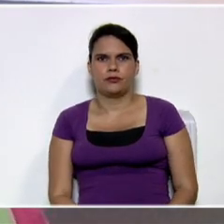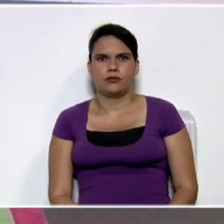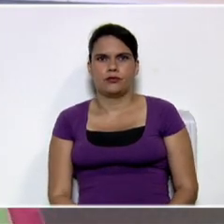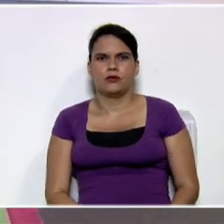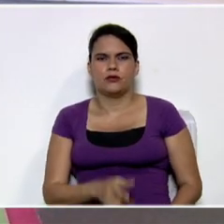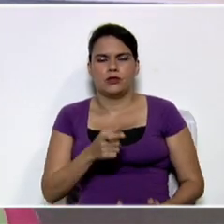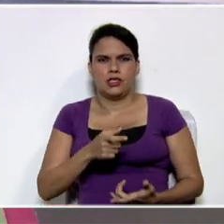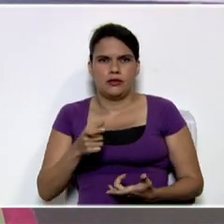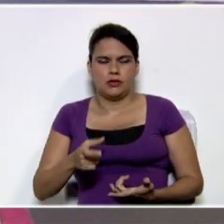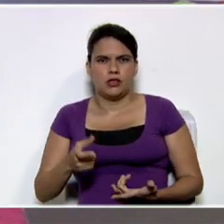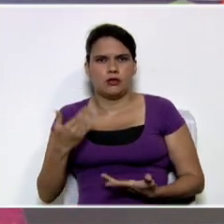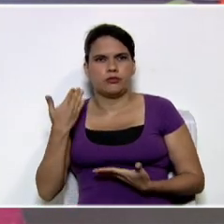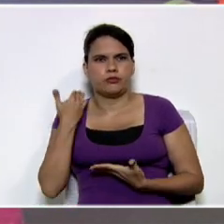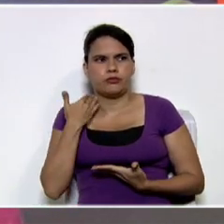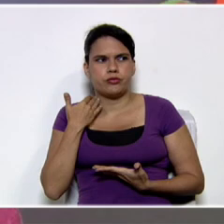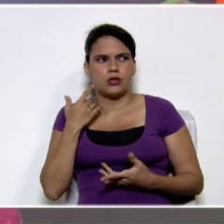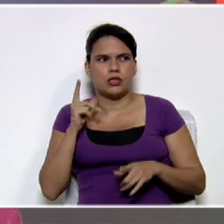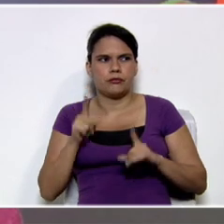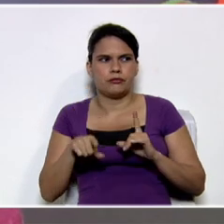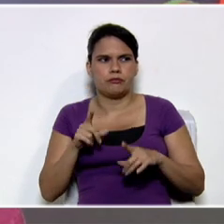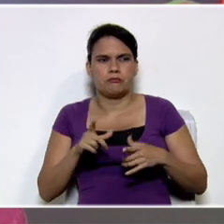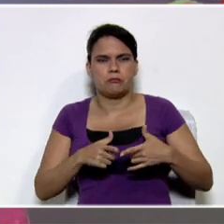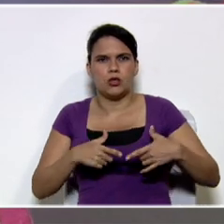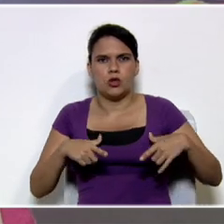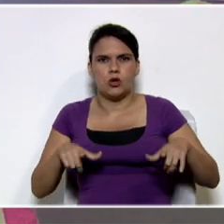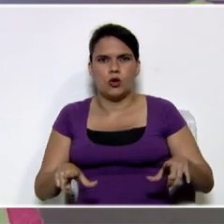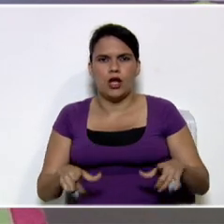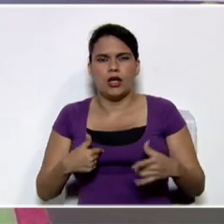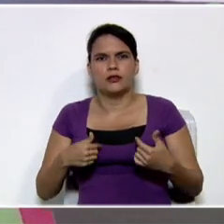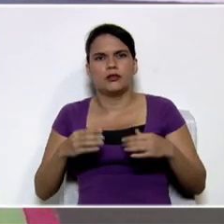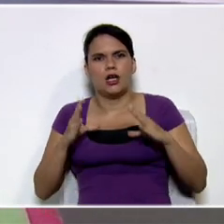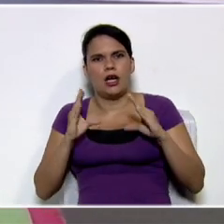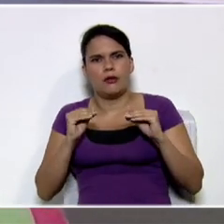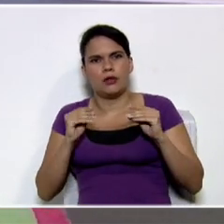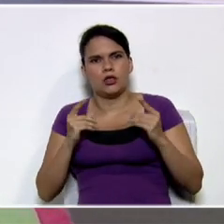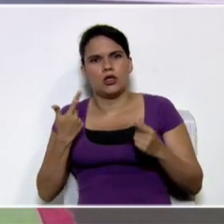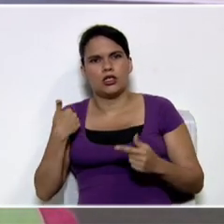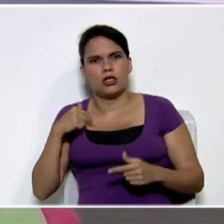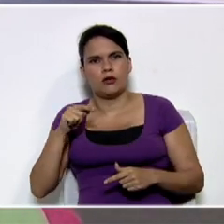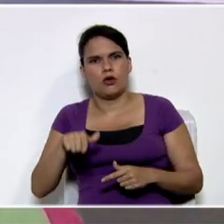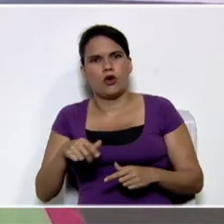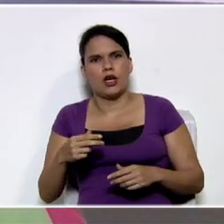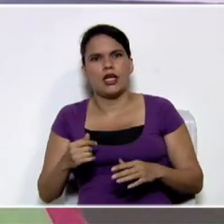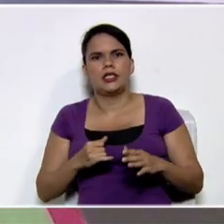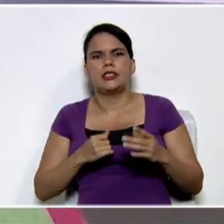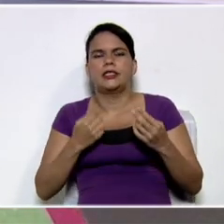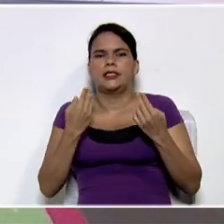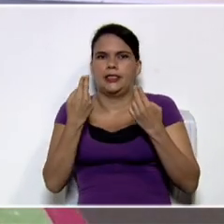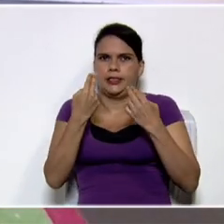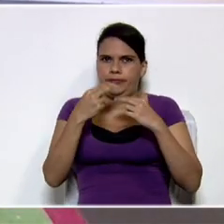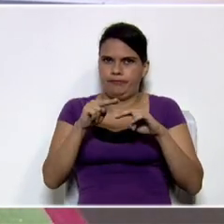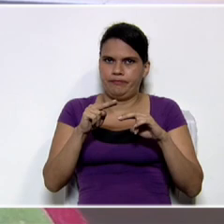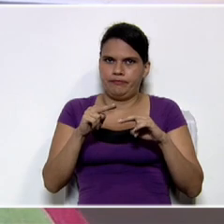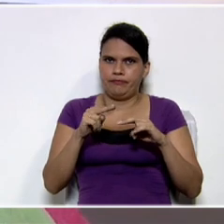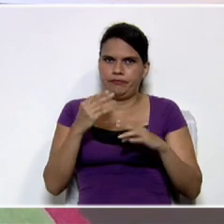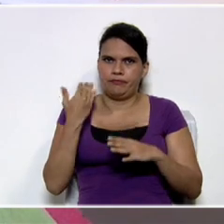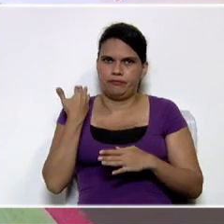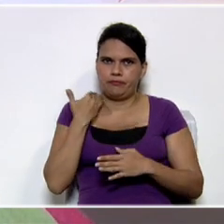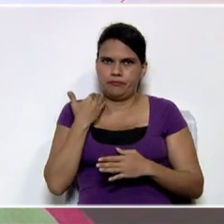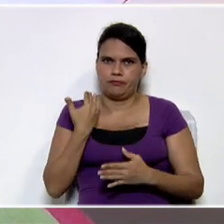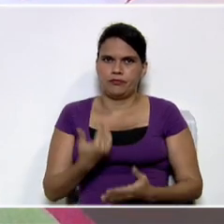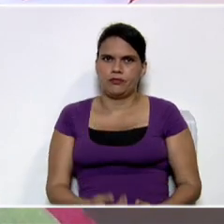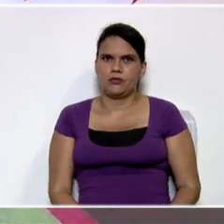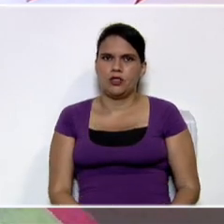que fallecen en un determinado lugar, en este caso refiriéndonos a lo que tiene que ver con el índice de mortalidad. Esto es un